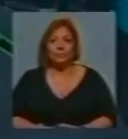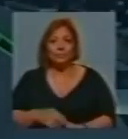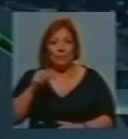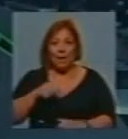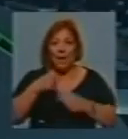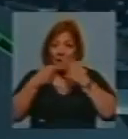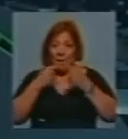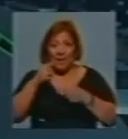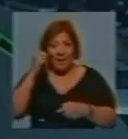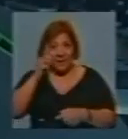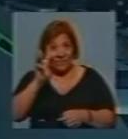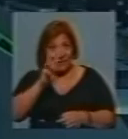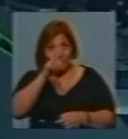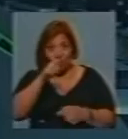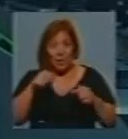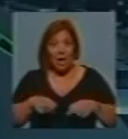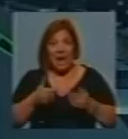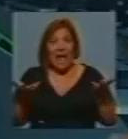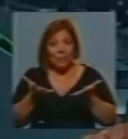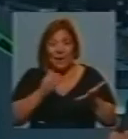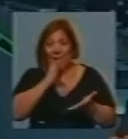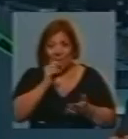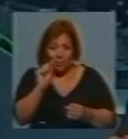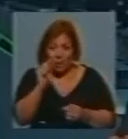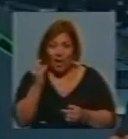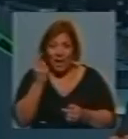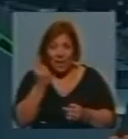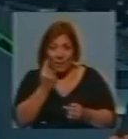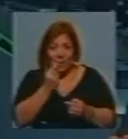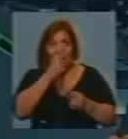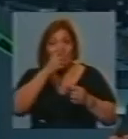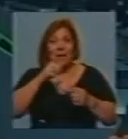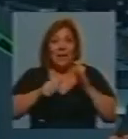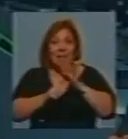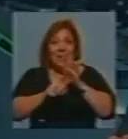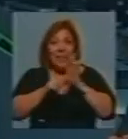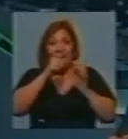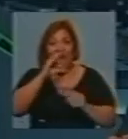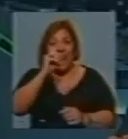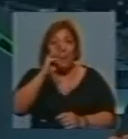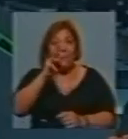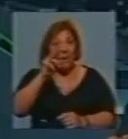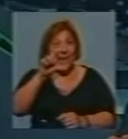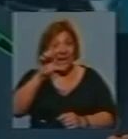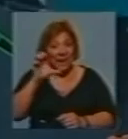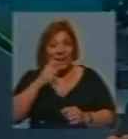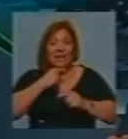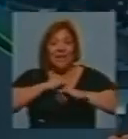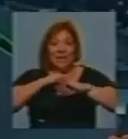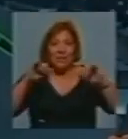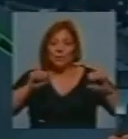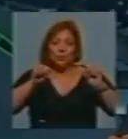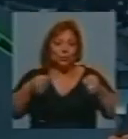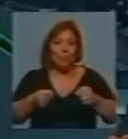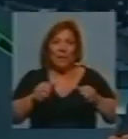Sobre lo que está ocurriendo en Caracas, les actualizamos la información. Hace minutos el líder de la oposición venezolana, Enrique Capriles, anunció que suspendía